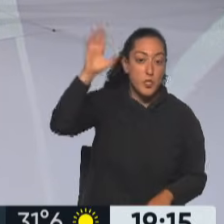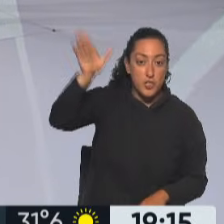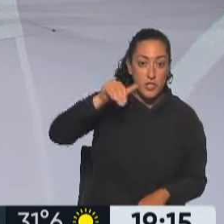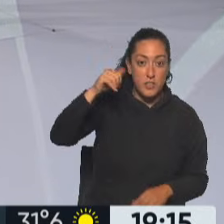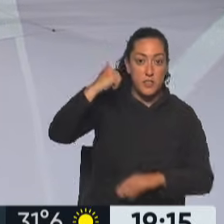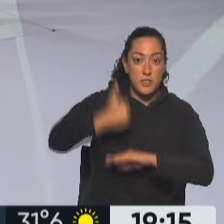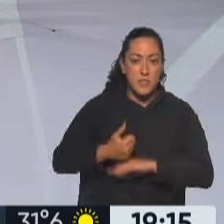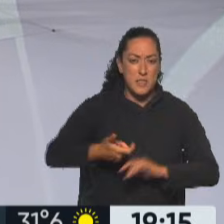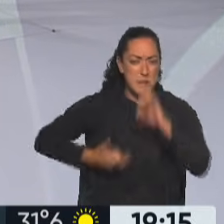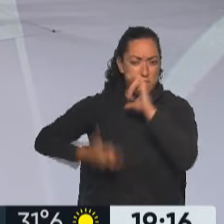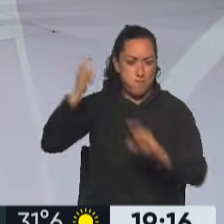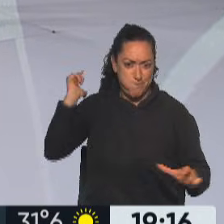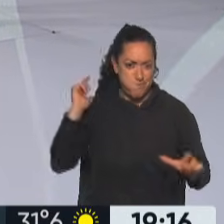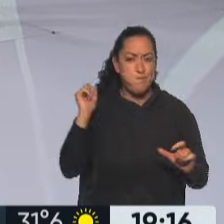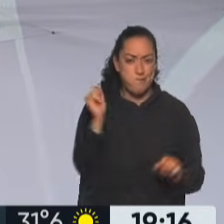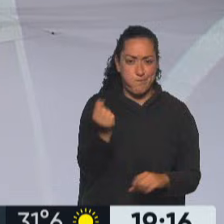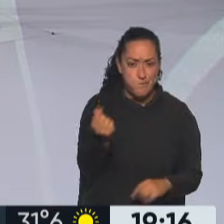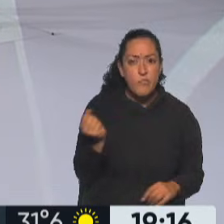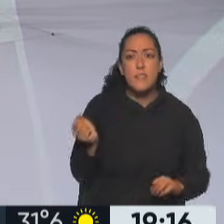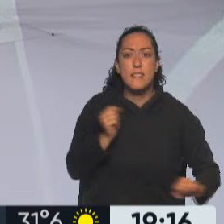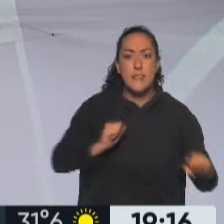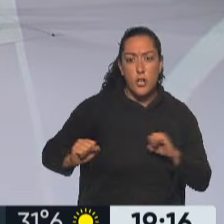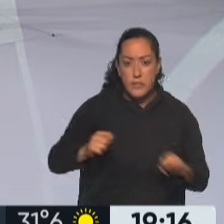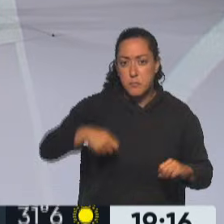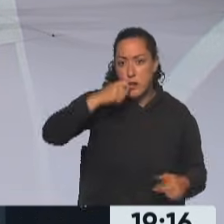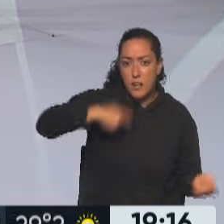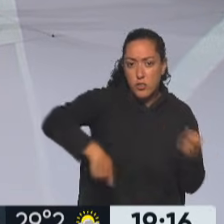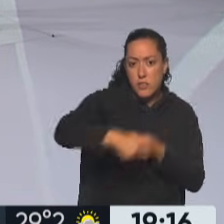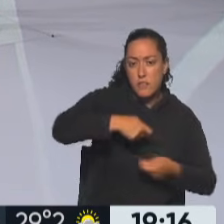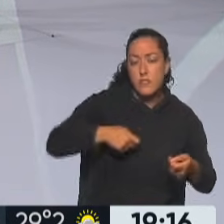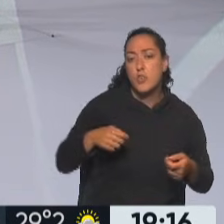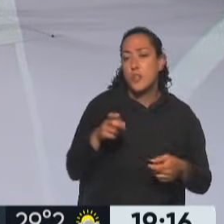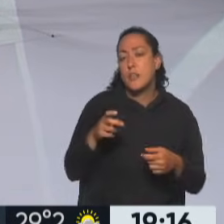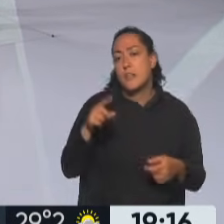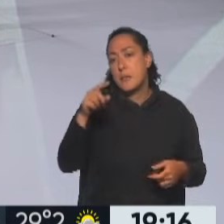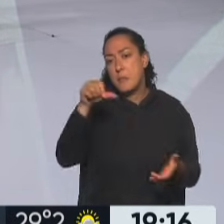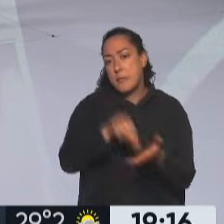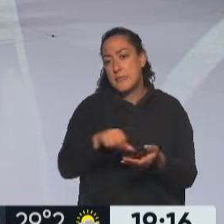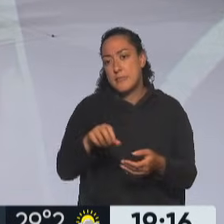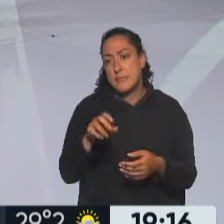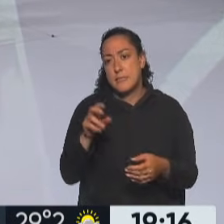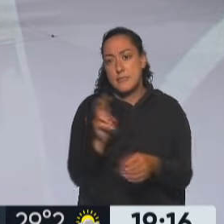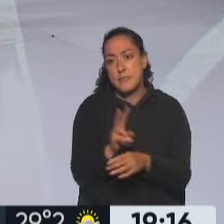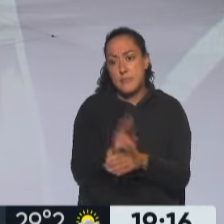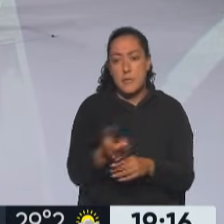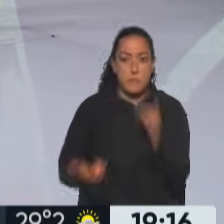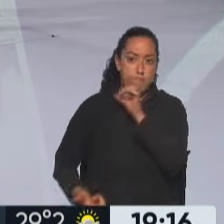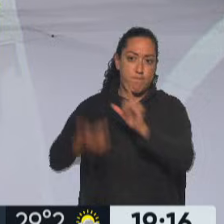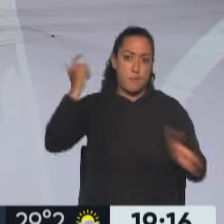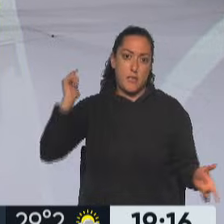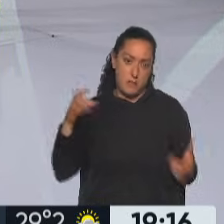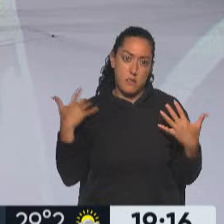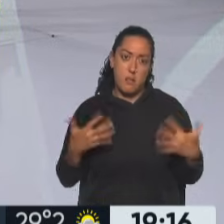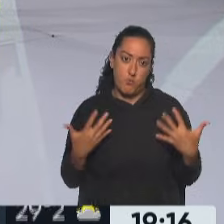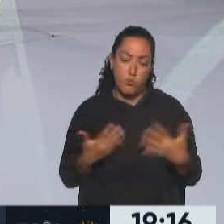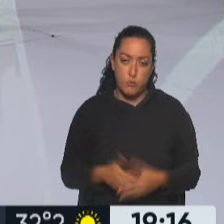en casos de alto perfil relacionados con terrorismo, narcotráfico y seguridad nacional. Obviamente es un hombre muy experimentado. Así es, Dani.